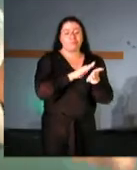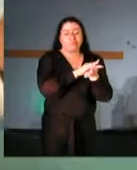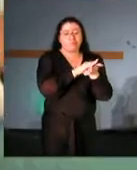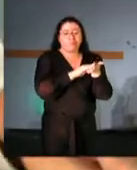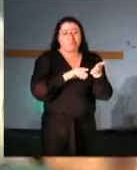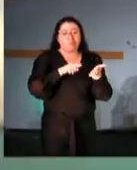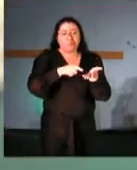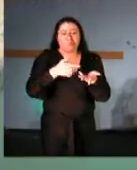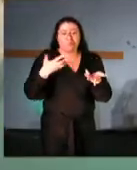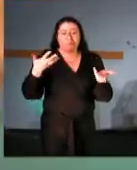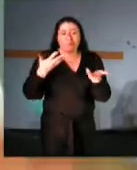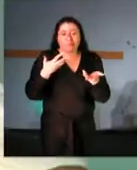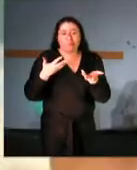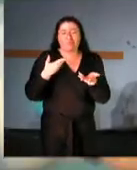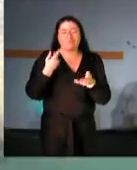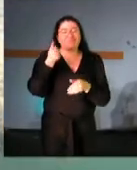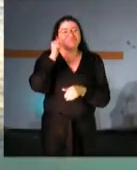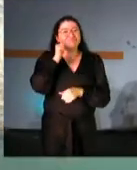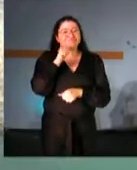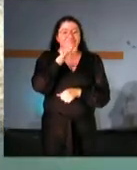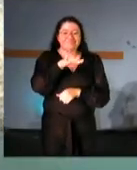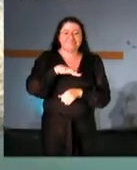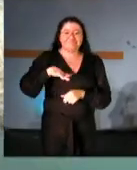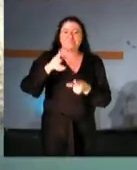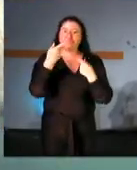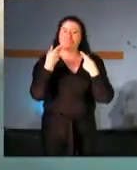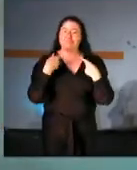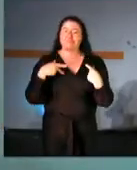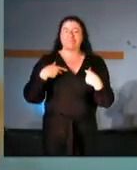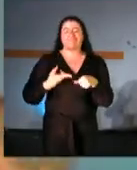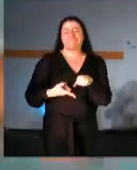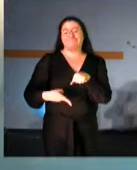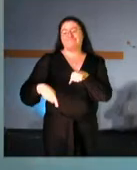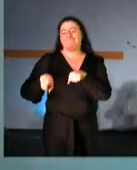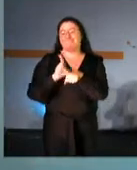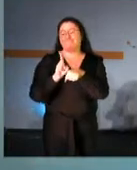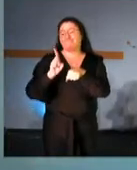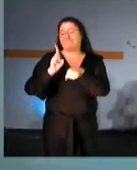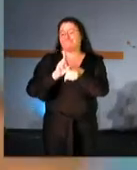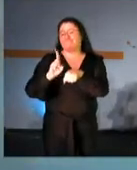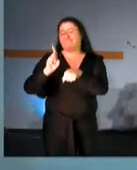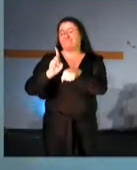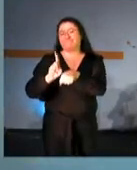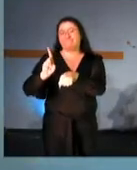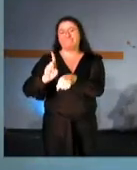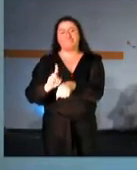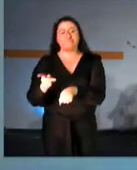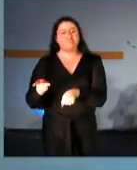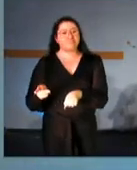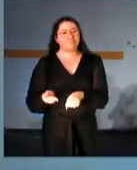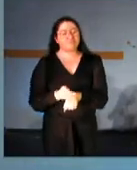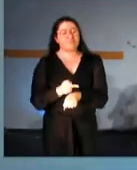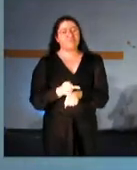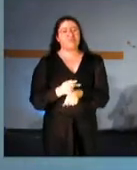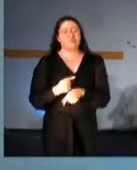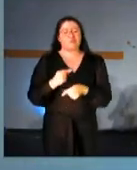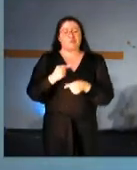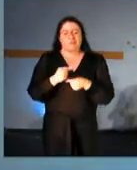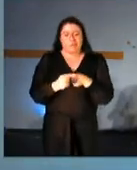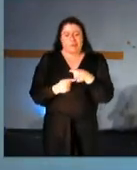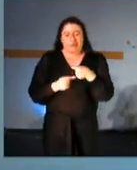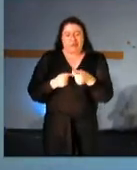allí día a día van construyendo y acumulando la fuerza de